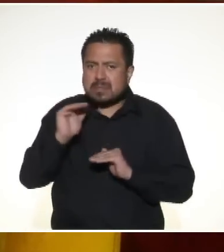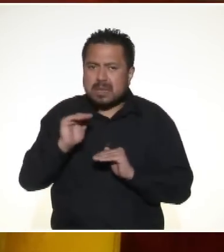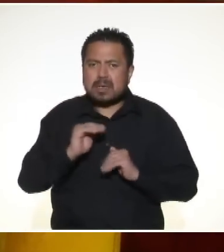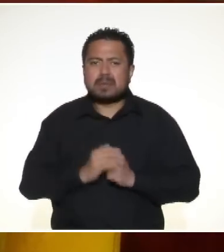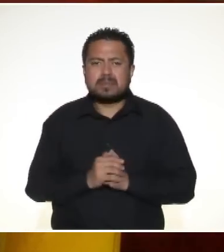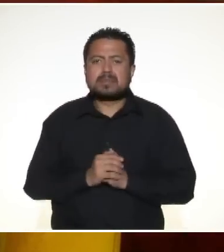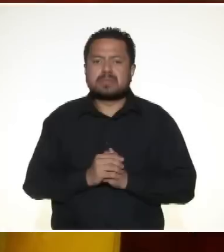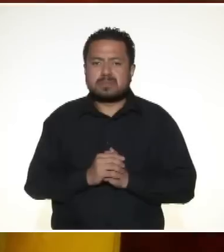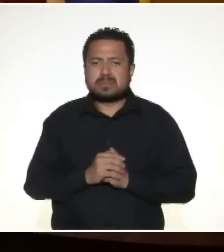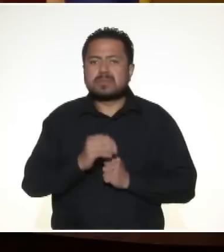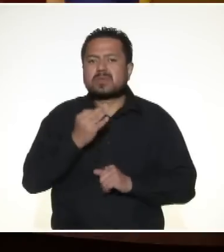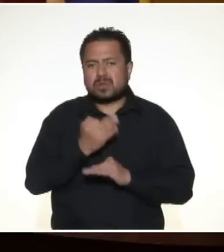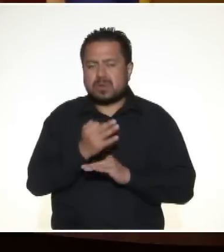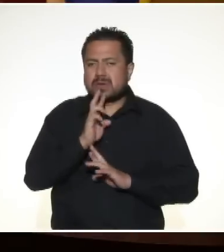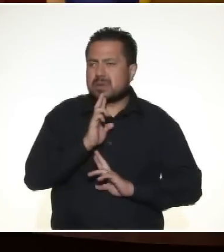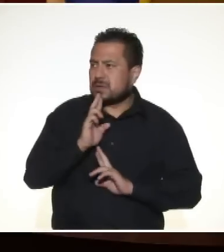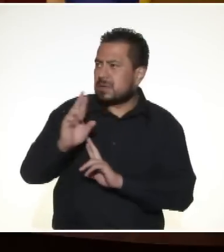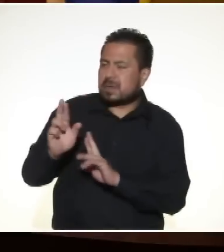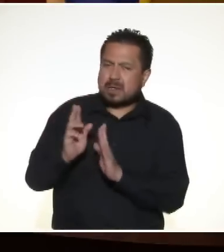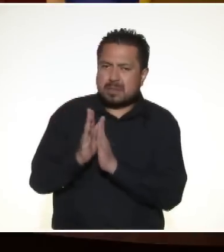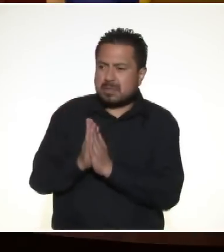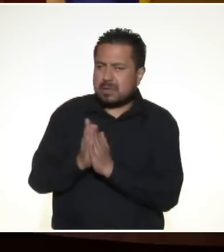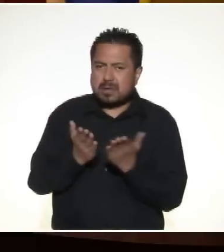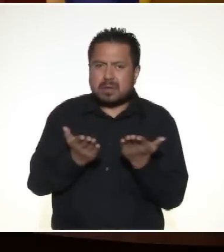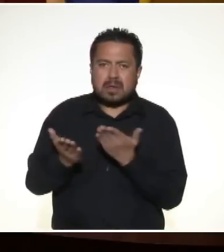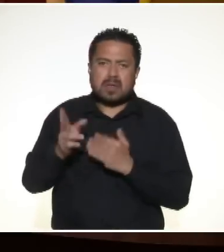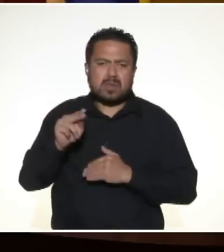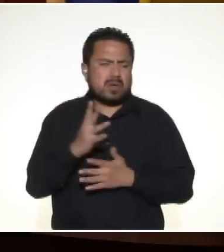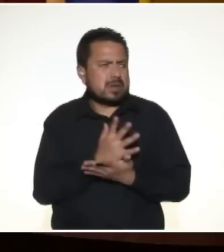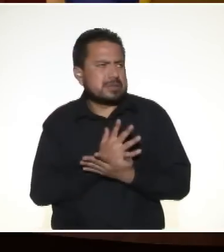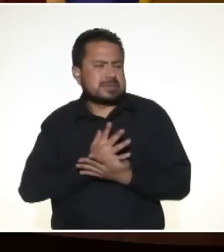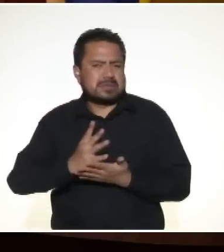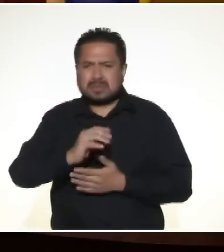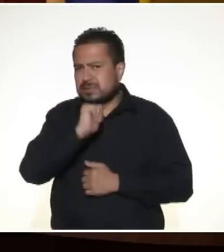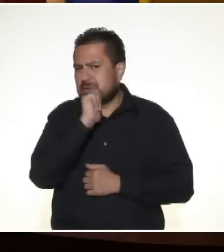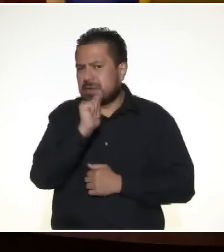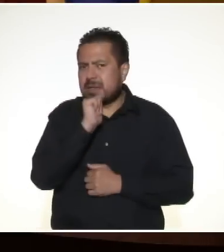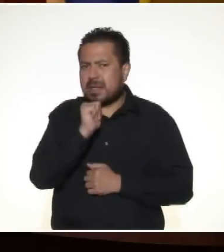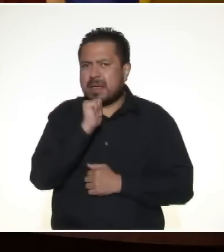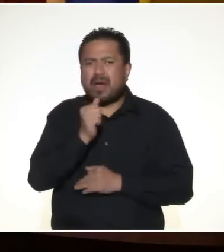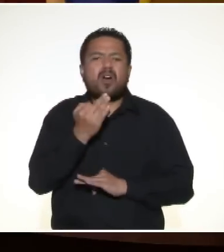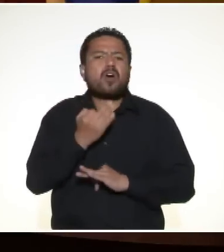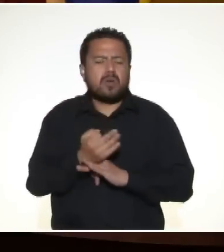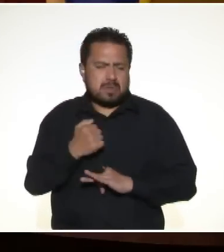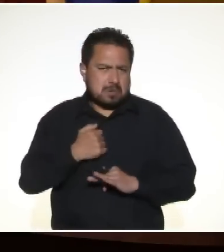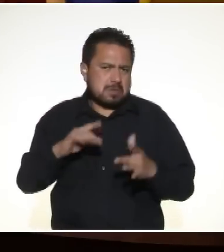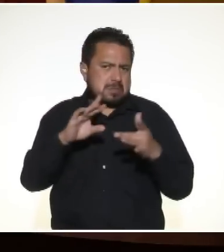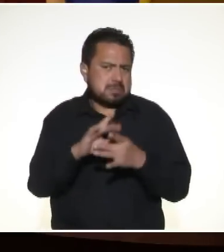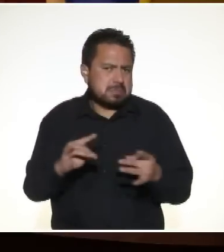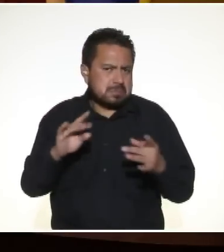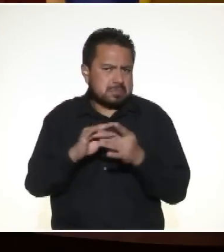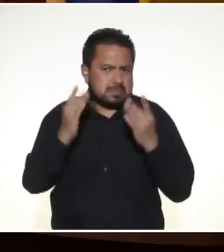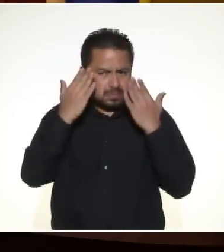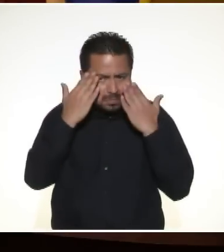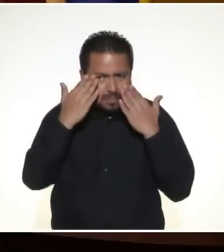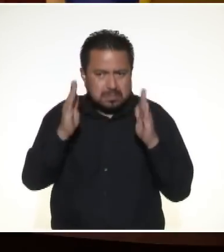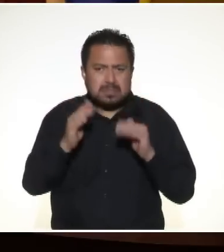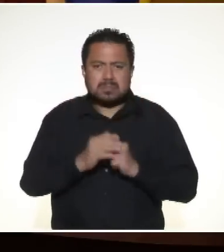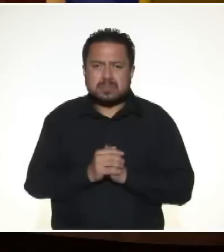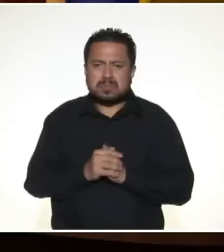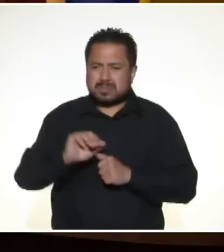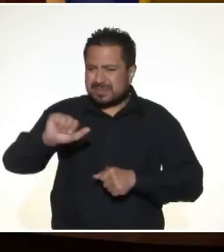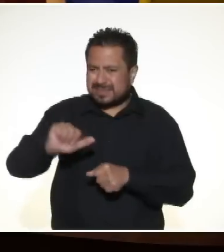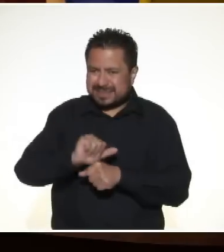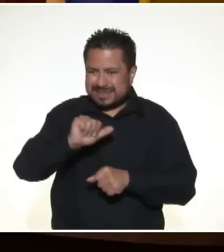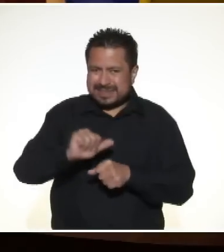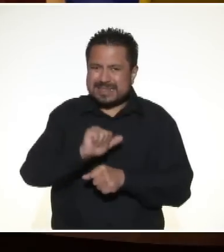Y una vez que nos la contesten, doctores. Bueno, no es una exageración, ¿eh? De hecho, y lo planteo abiertamente, el